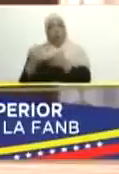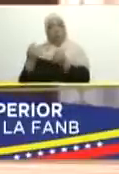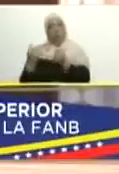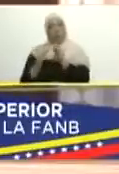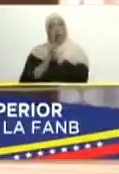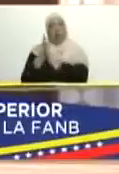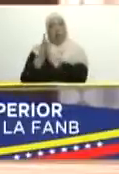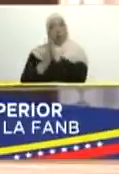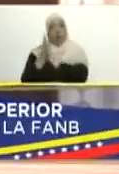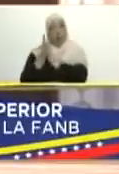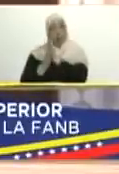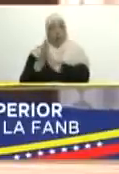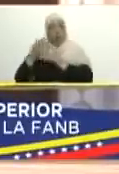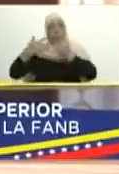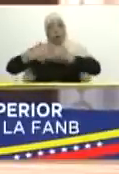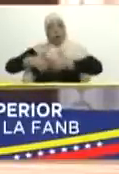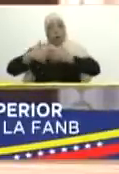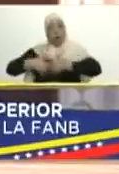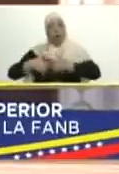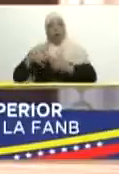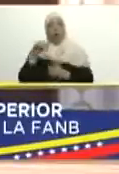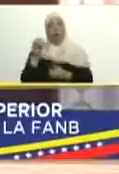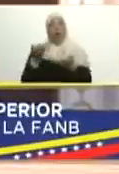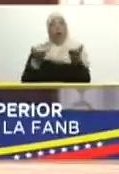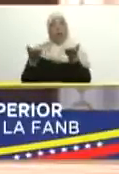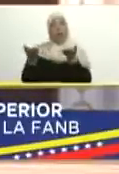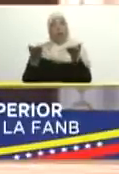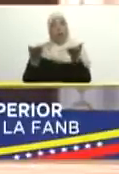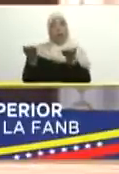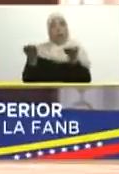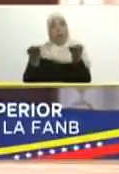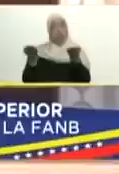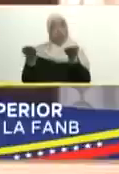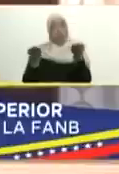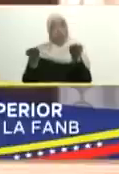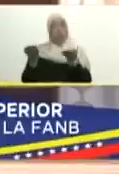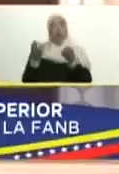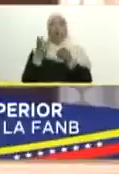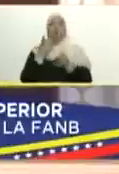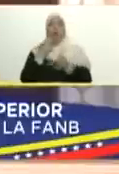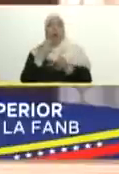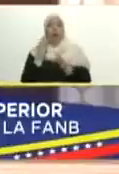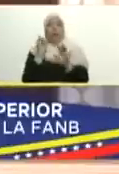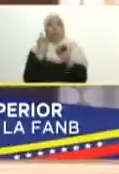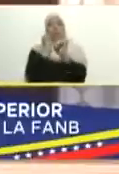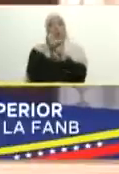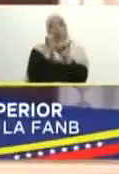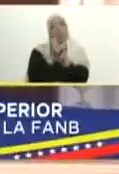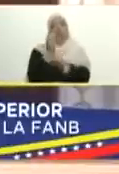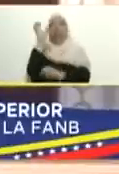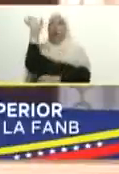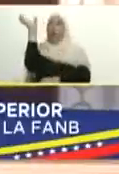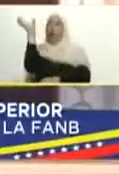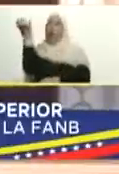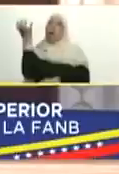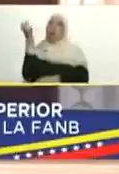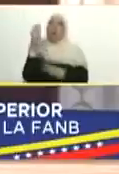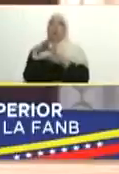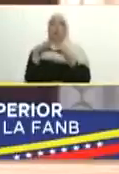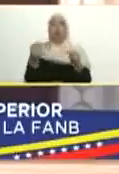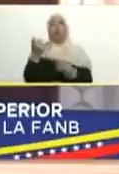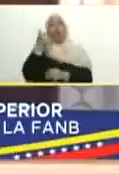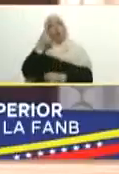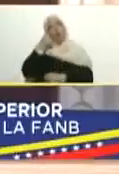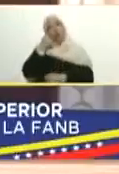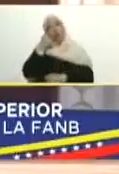satisfaga con productos y bienes y servicios a nuestro pueblo. Hacia esa economía estamos avanzando, a paso seguro. Y para eso,